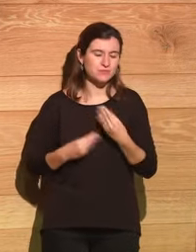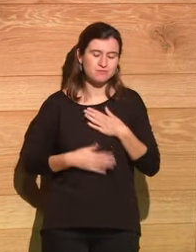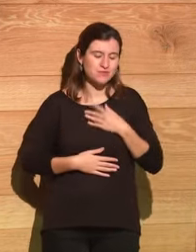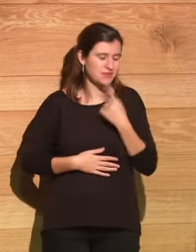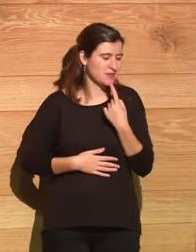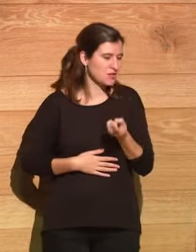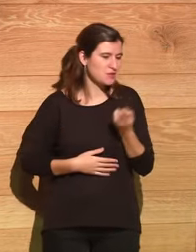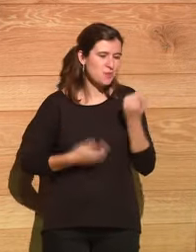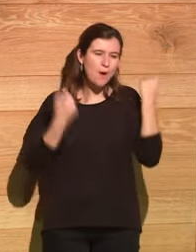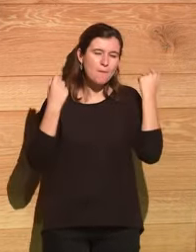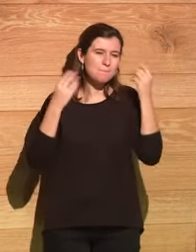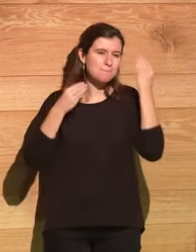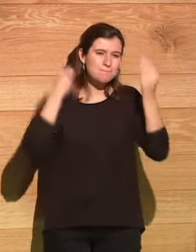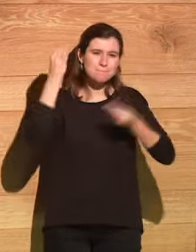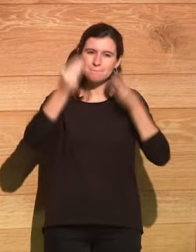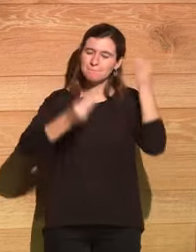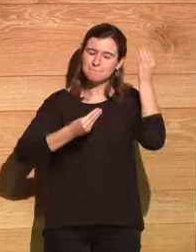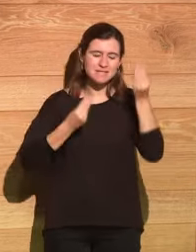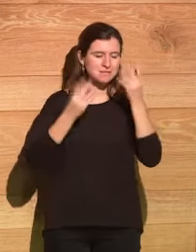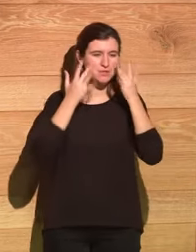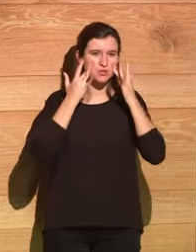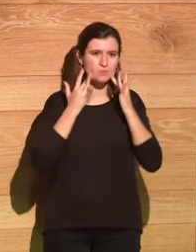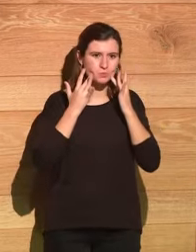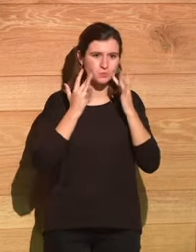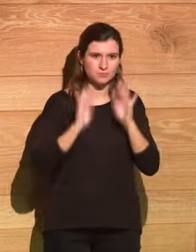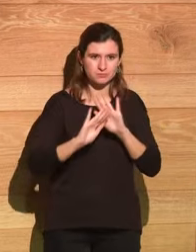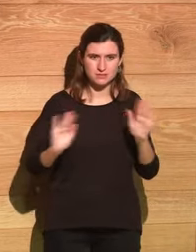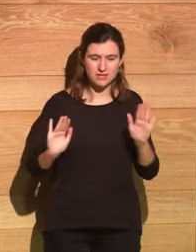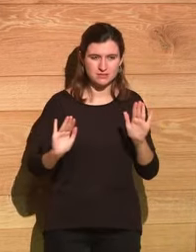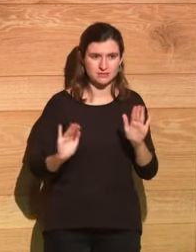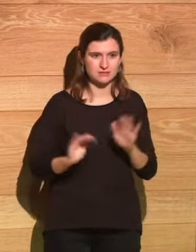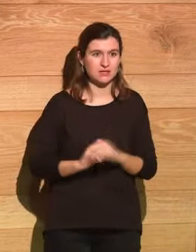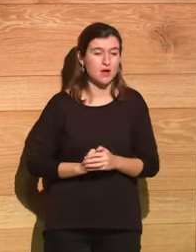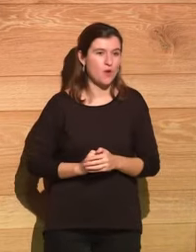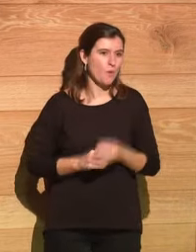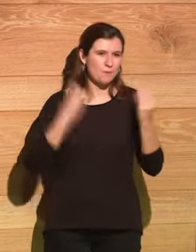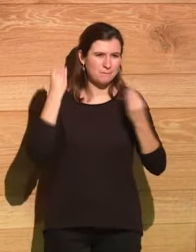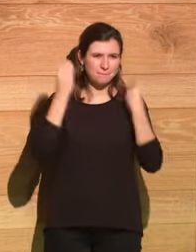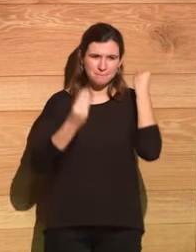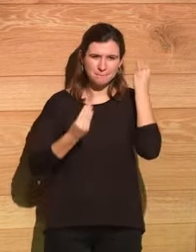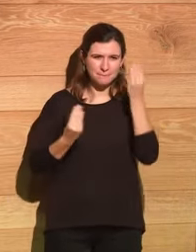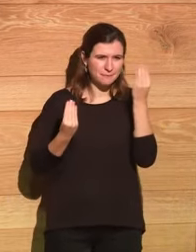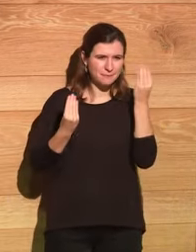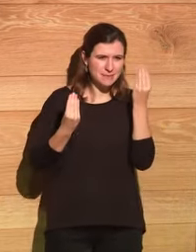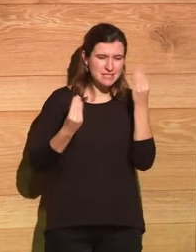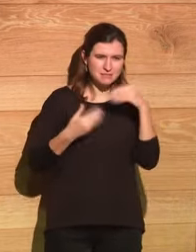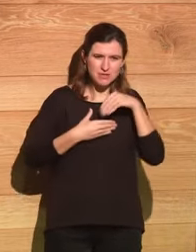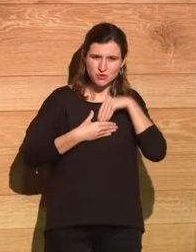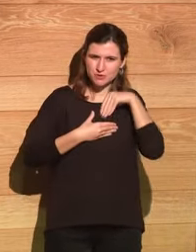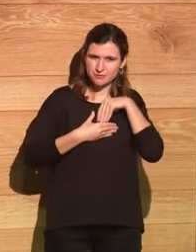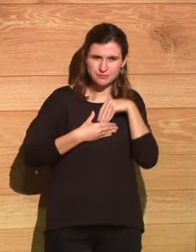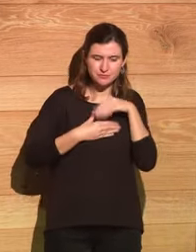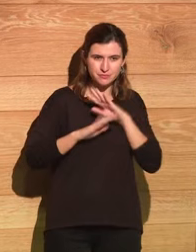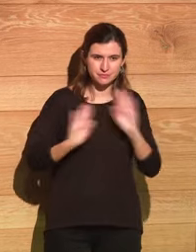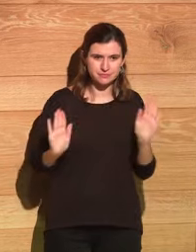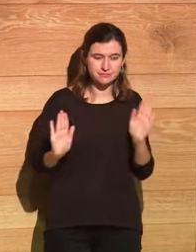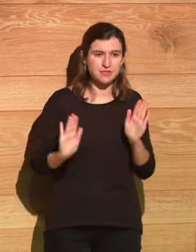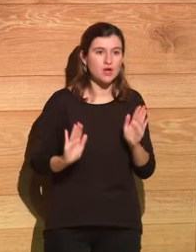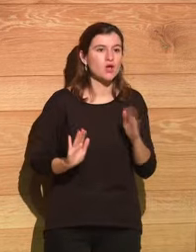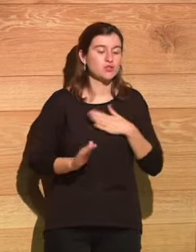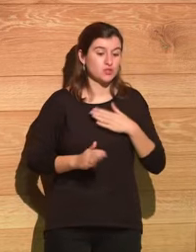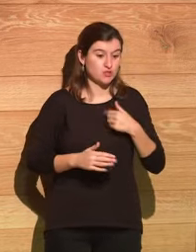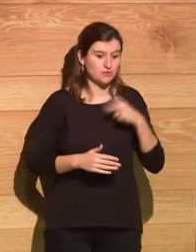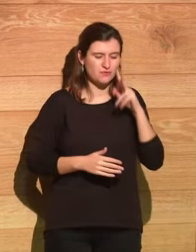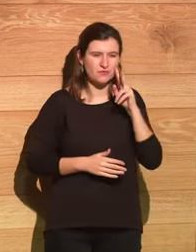las tripas, ¿no? A veces pensamiento incluso intuitivo. O sea, yo me he encontrado con estos autores de los que hablaba Alejandro,